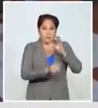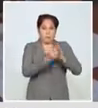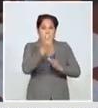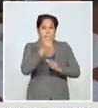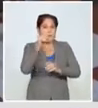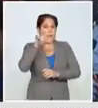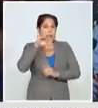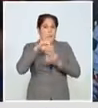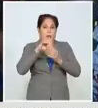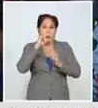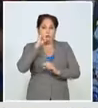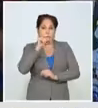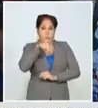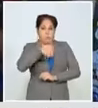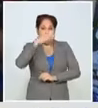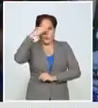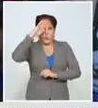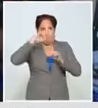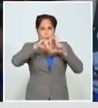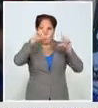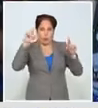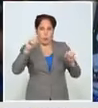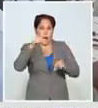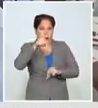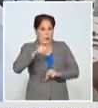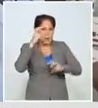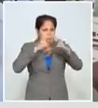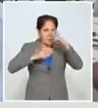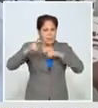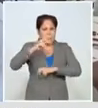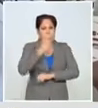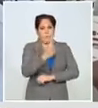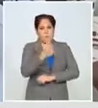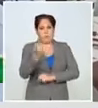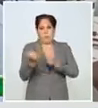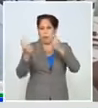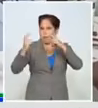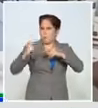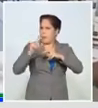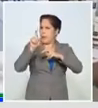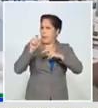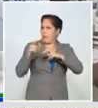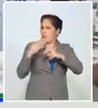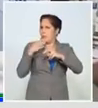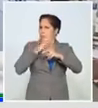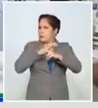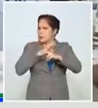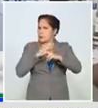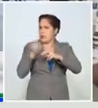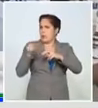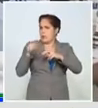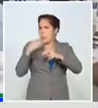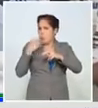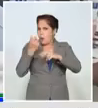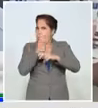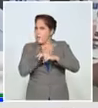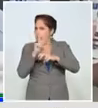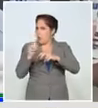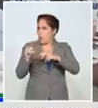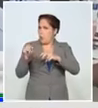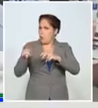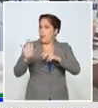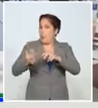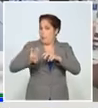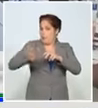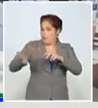y Biotecnología de Cuba. Aquí es donde se examina cada paciente y se determina si el paciente está apto o no está apto para ser